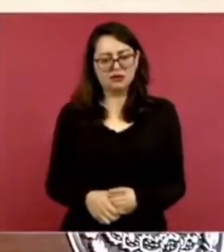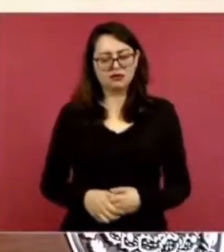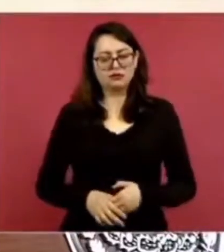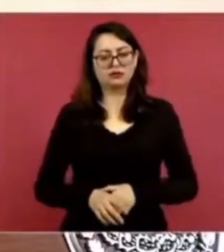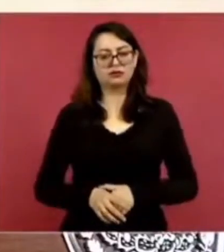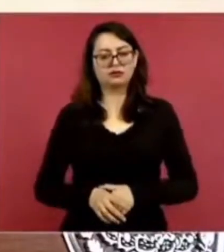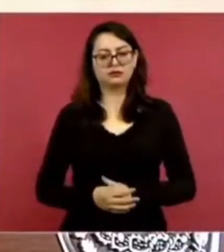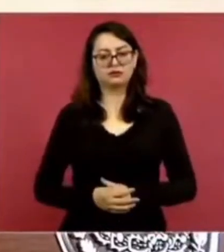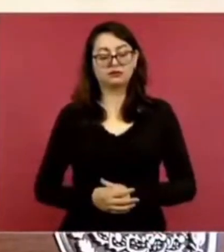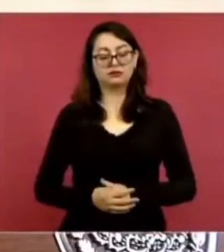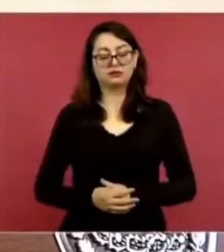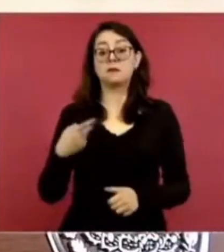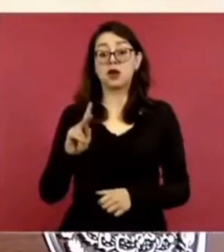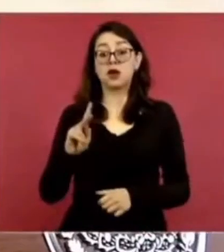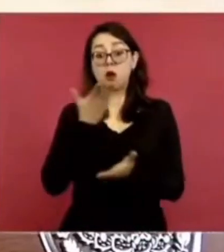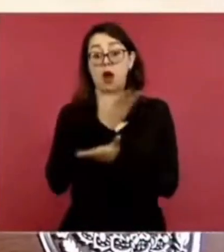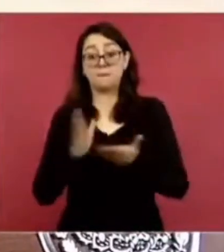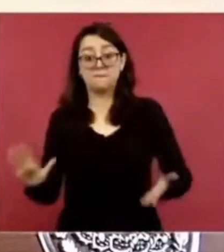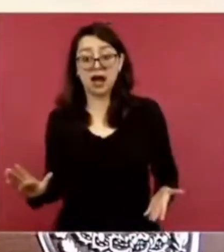los moches,